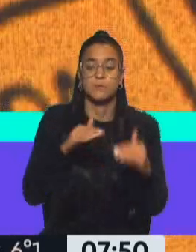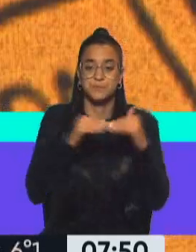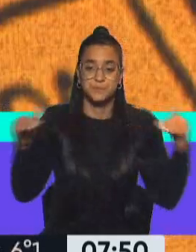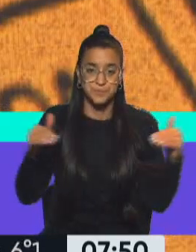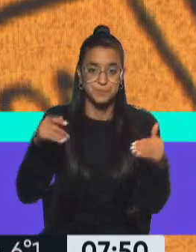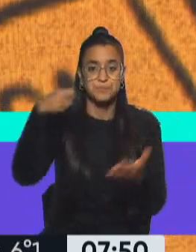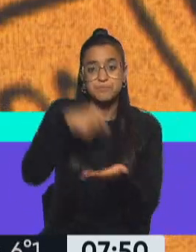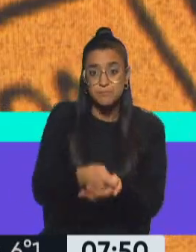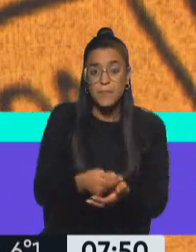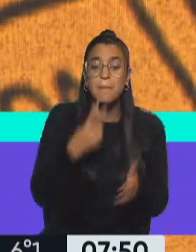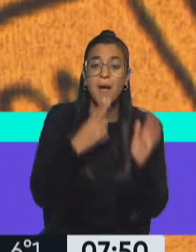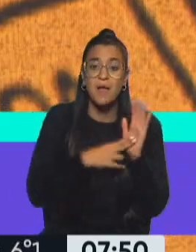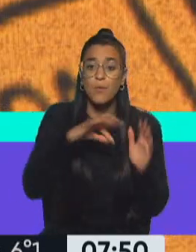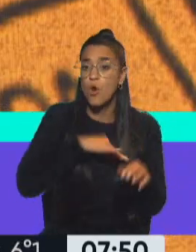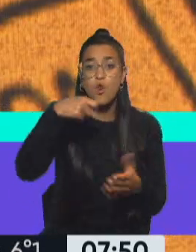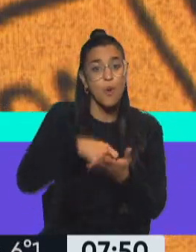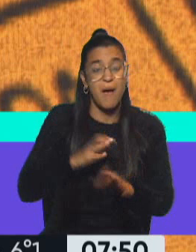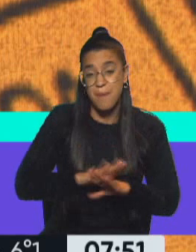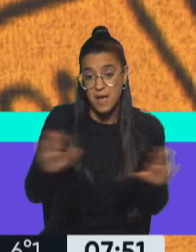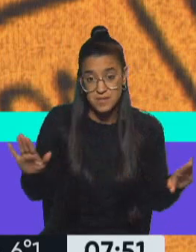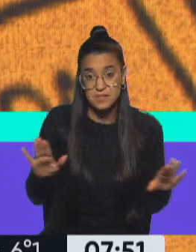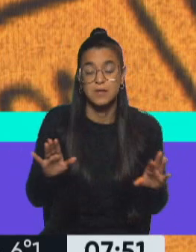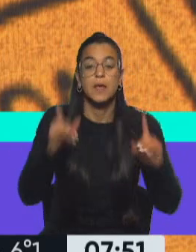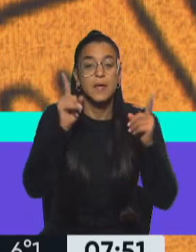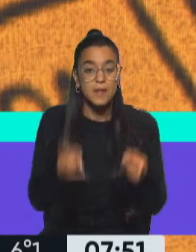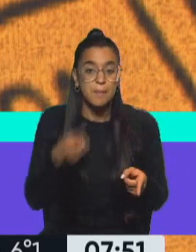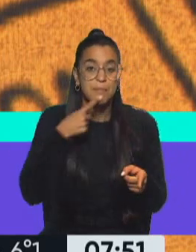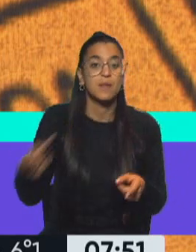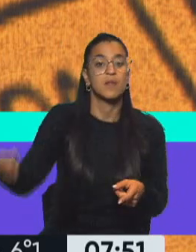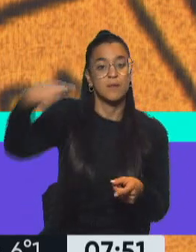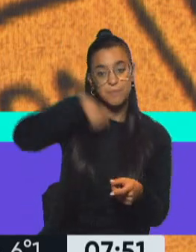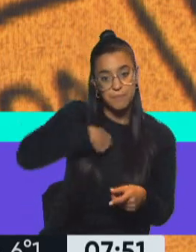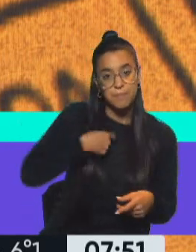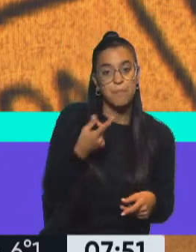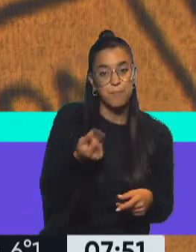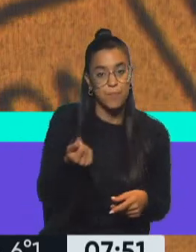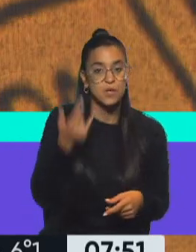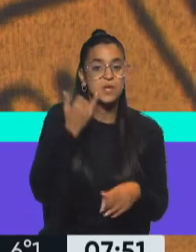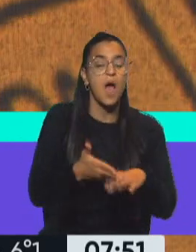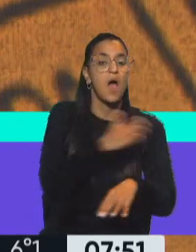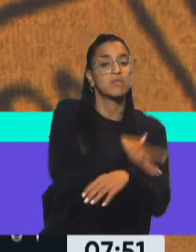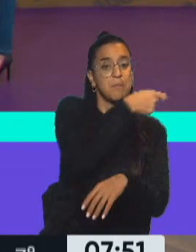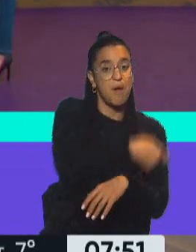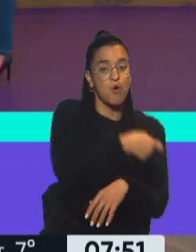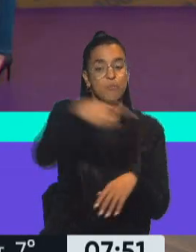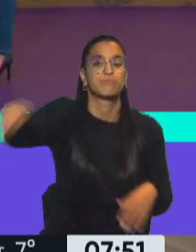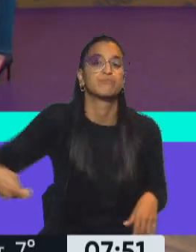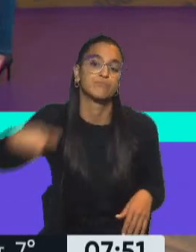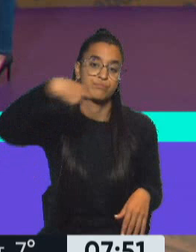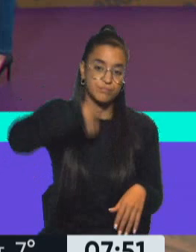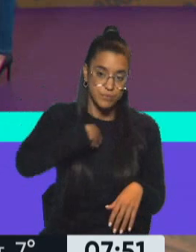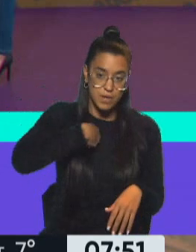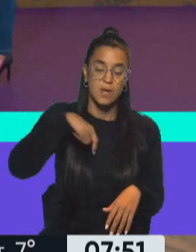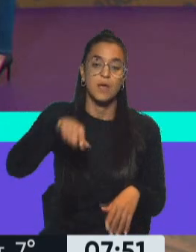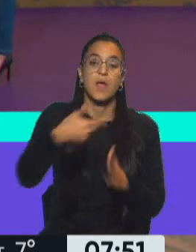que paga ganancias. Por un lado deja de pagar y por el otro lado también le ingresa una parte de lo que ya pagó. Es decir, que eso va a estar impactado en el